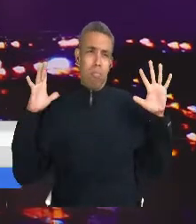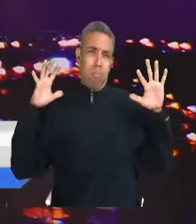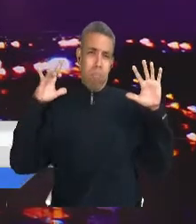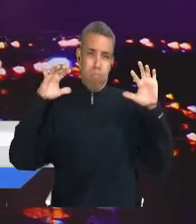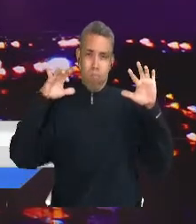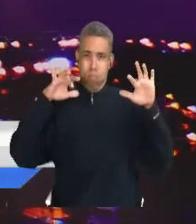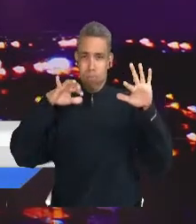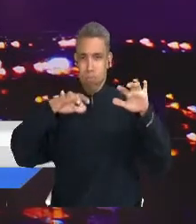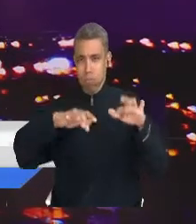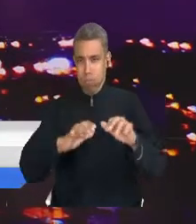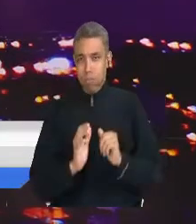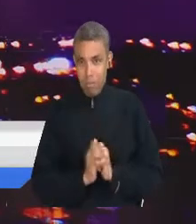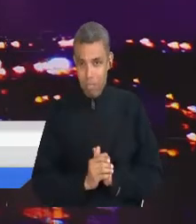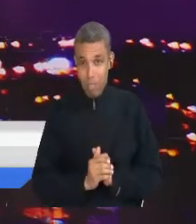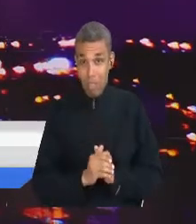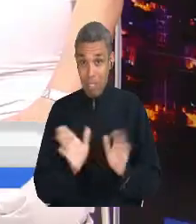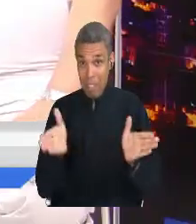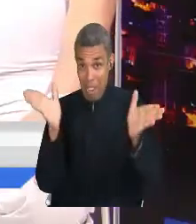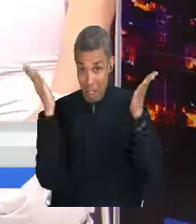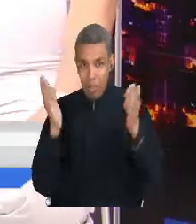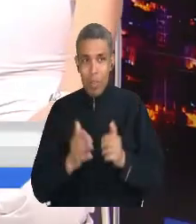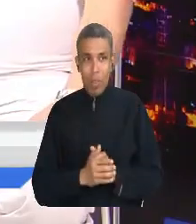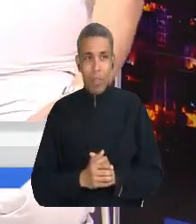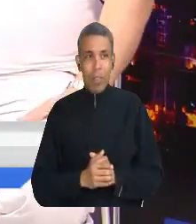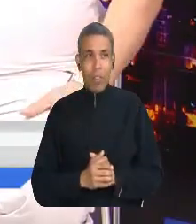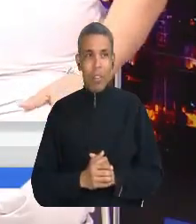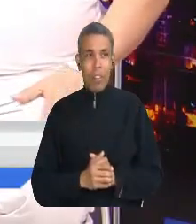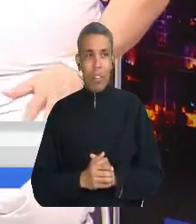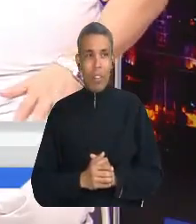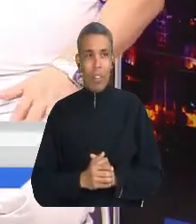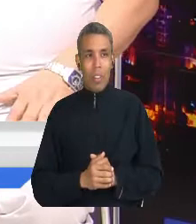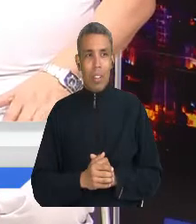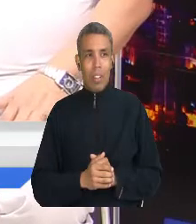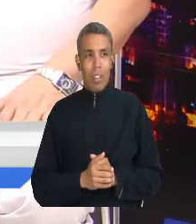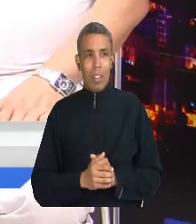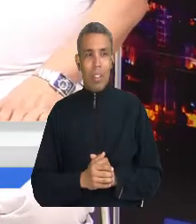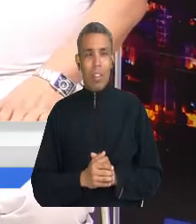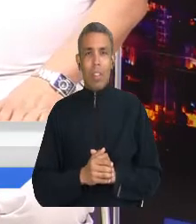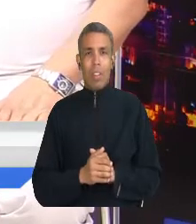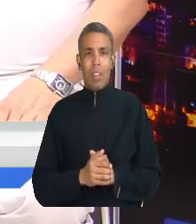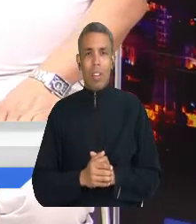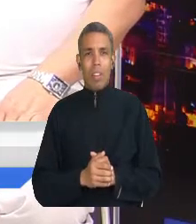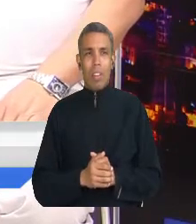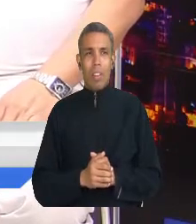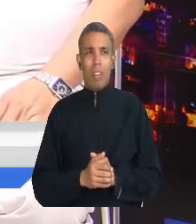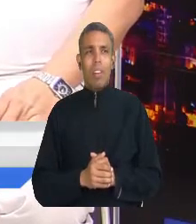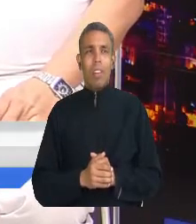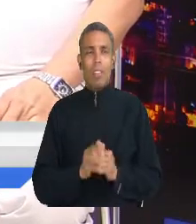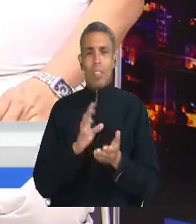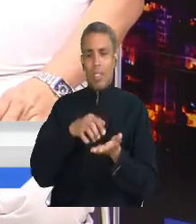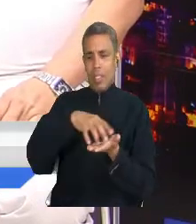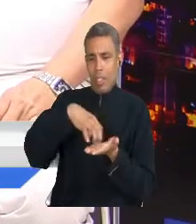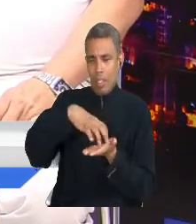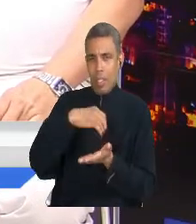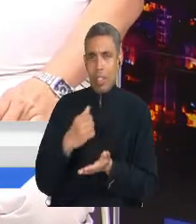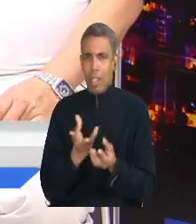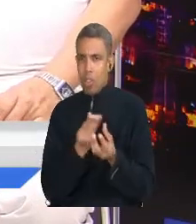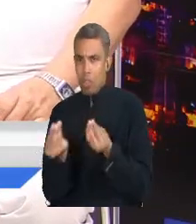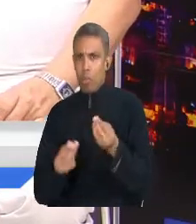este certamen que es de ustedes. O sea, si nos va la banda de Santander, entonces van dos bandas. ¿Qué? Dos bandas. De Boyacá